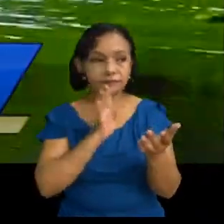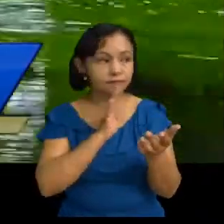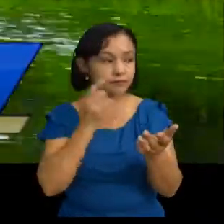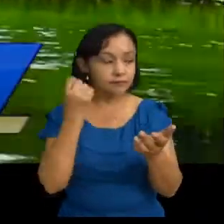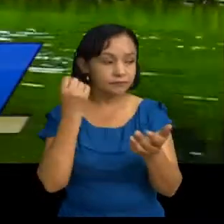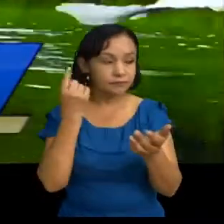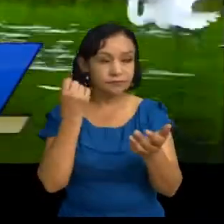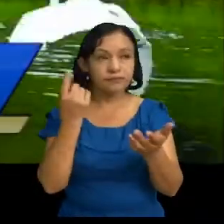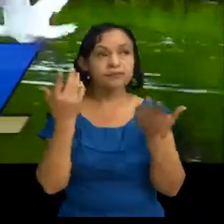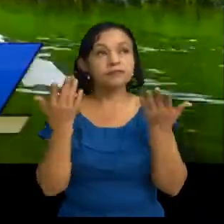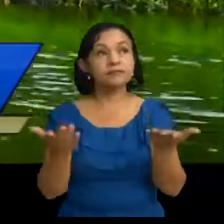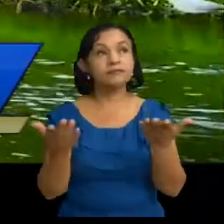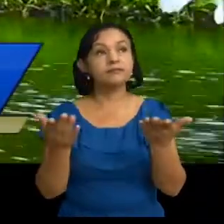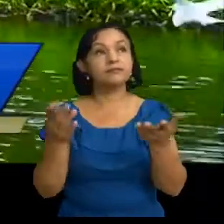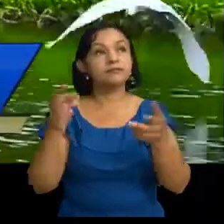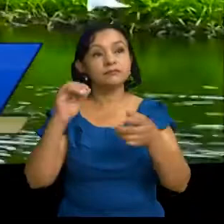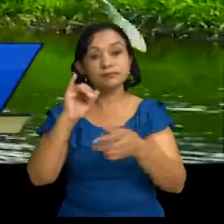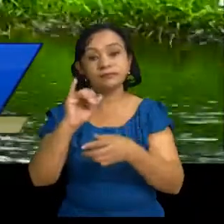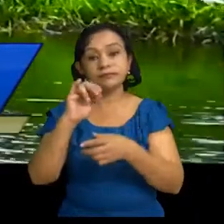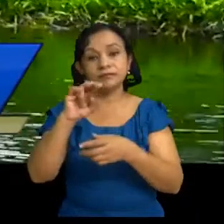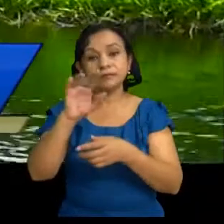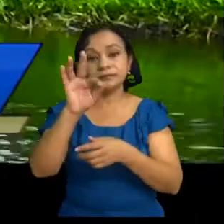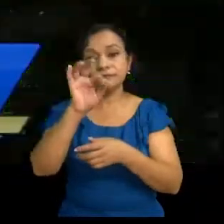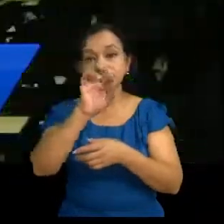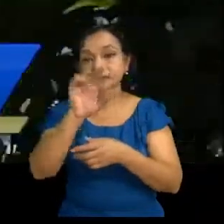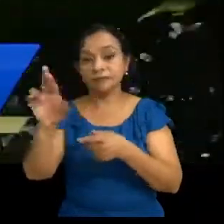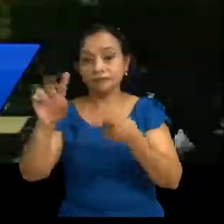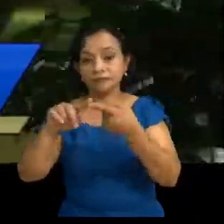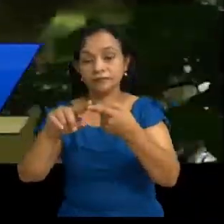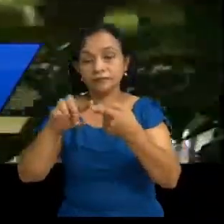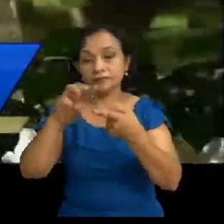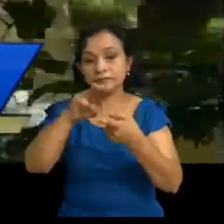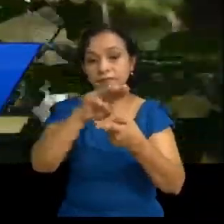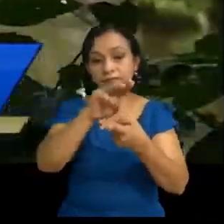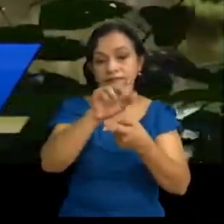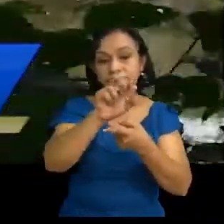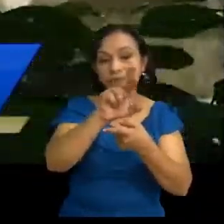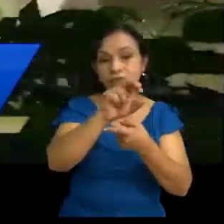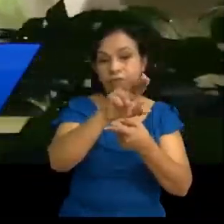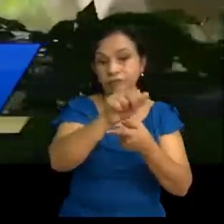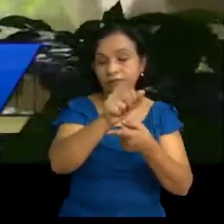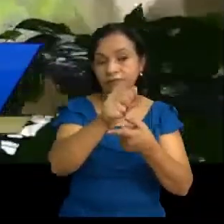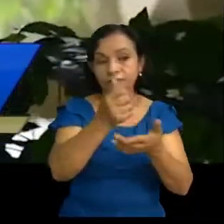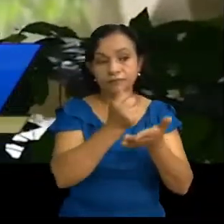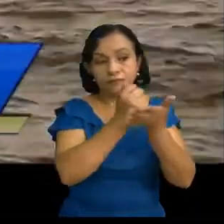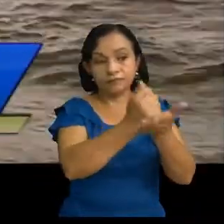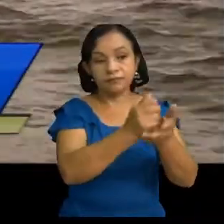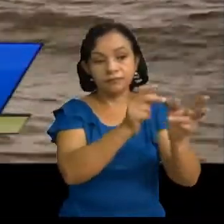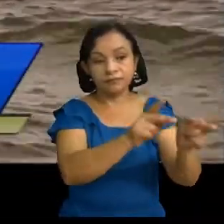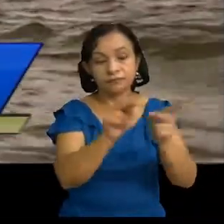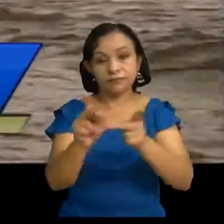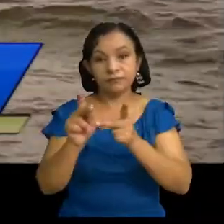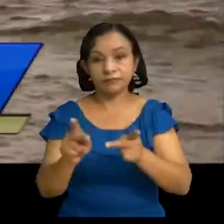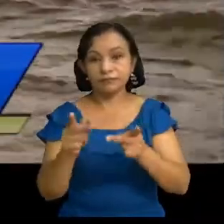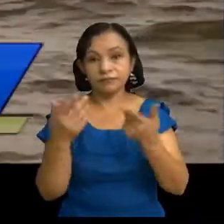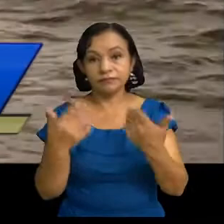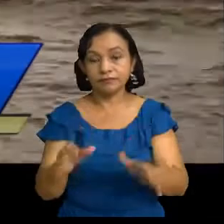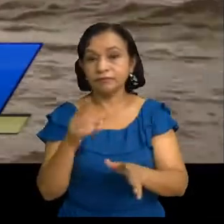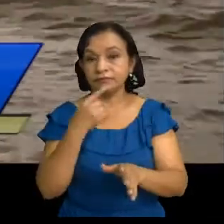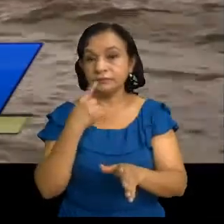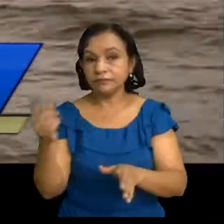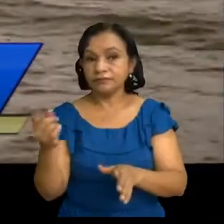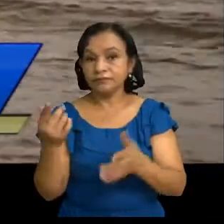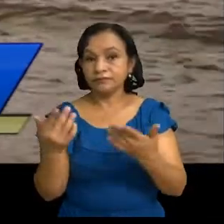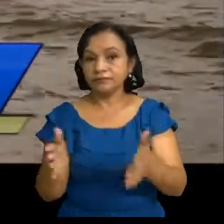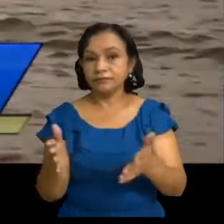entendemos que desde el mar en el inafor hay una vinculación real con los productos ahora si aparecían las nuevas tecnología indiana decía bueno